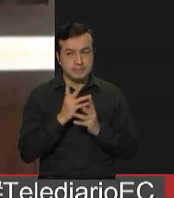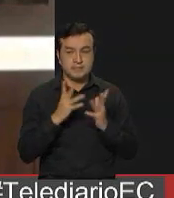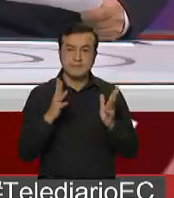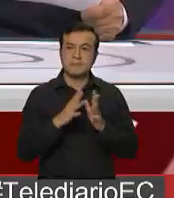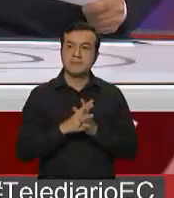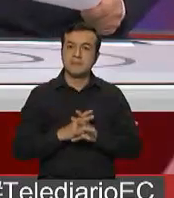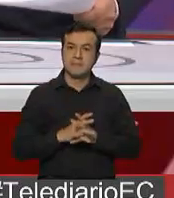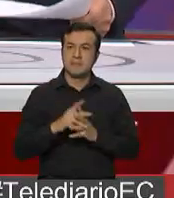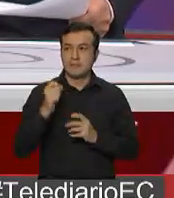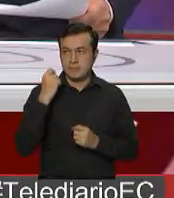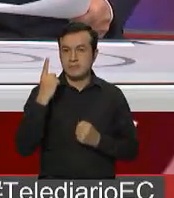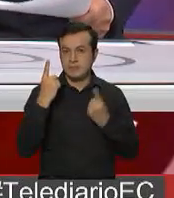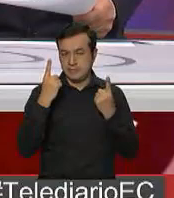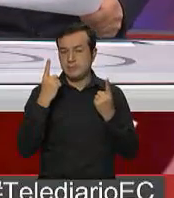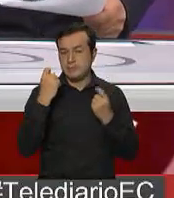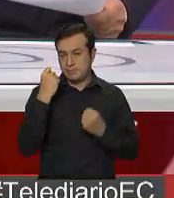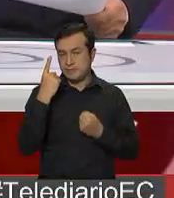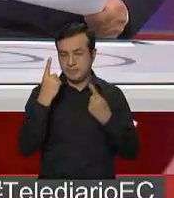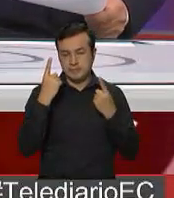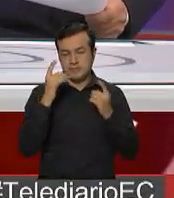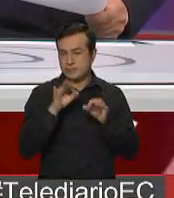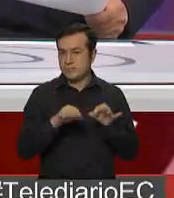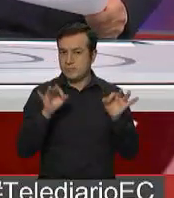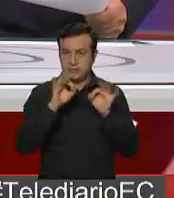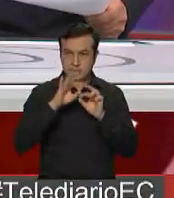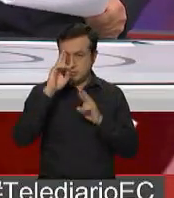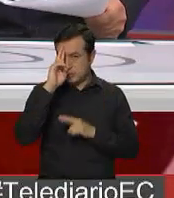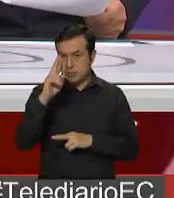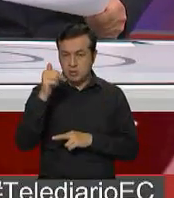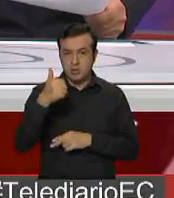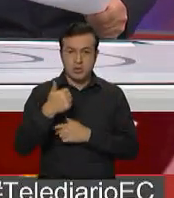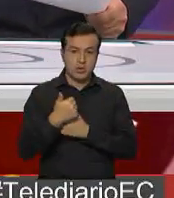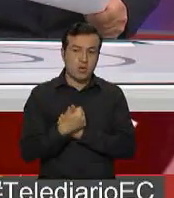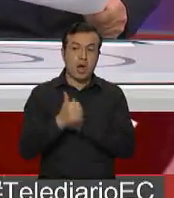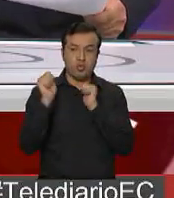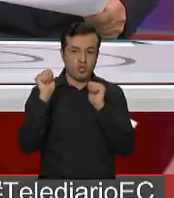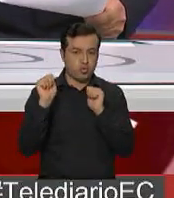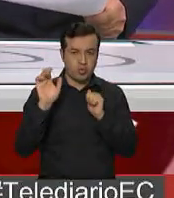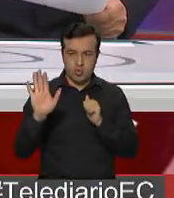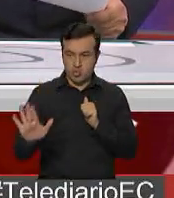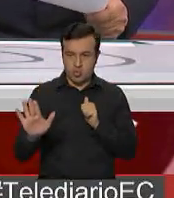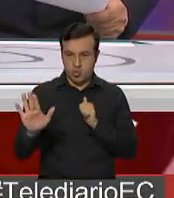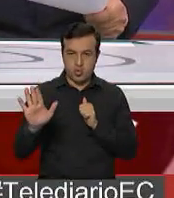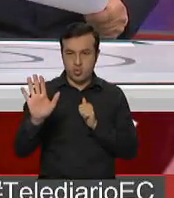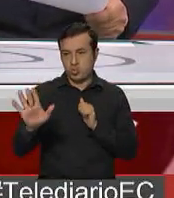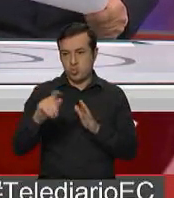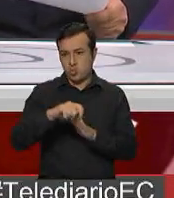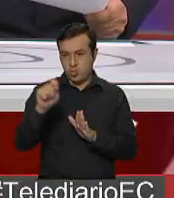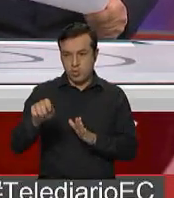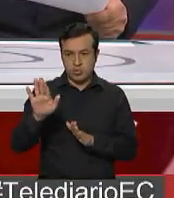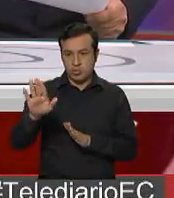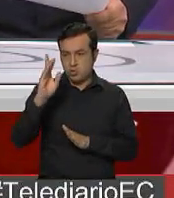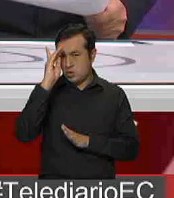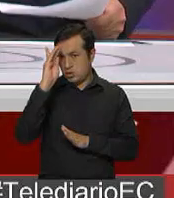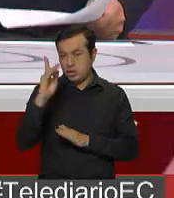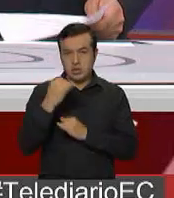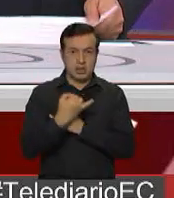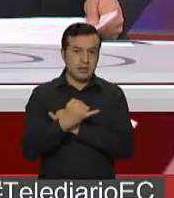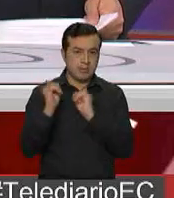que sí, entendemos la importancia del respeto a la independencia de las funciones, a las decisiones que eventualmente también asuman